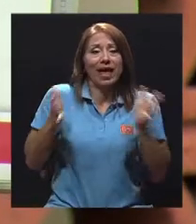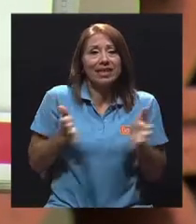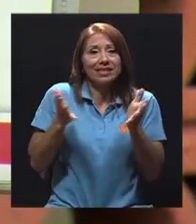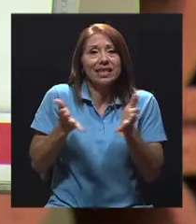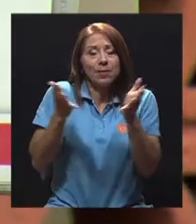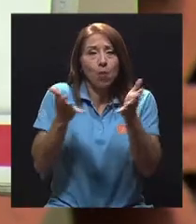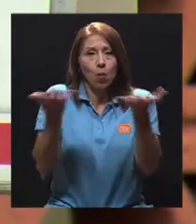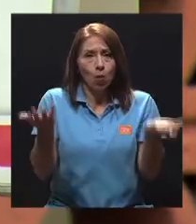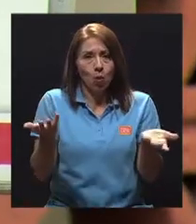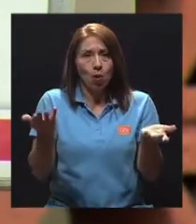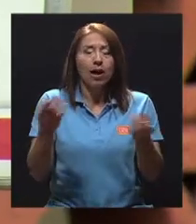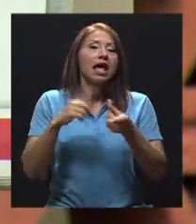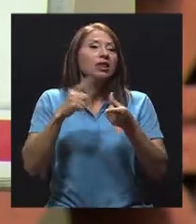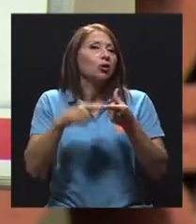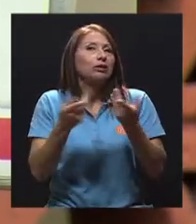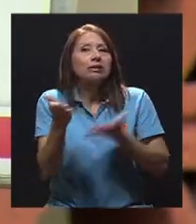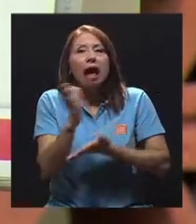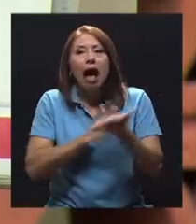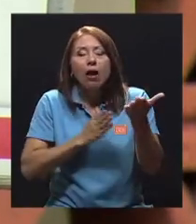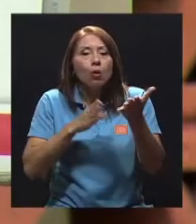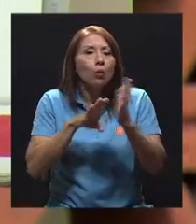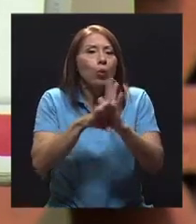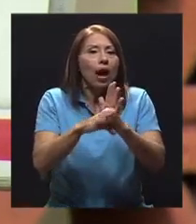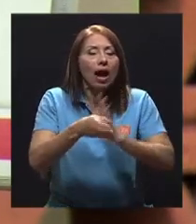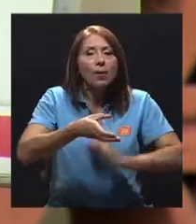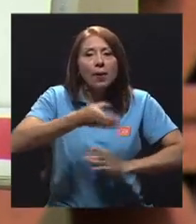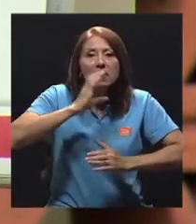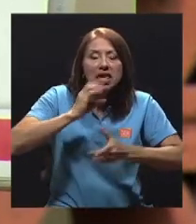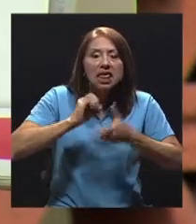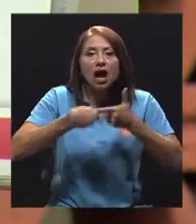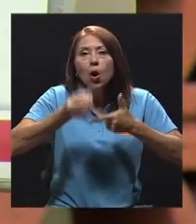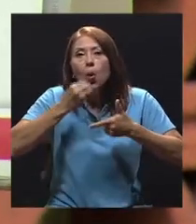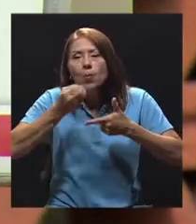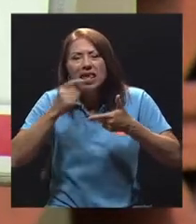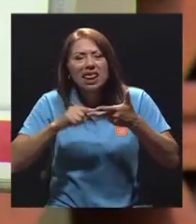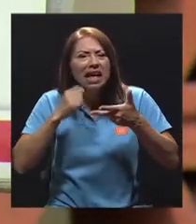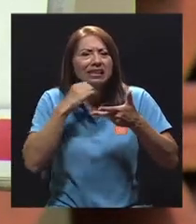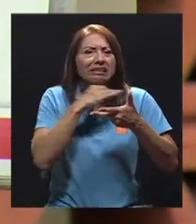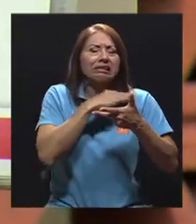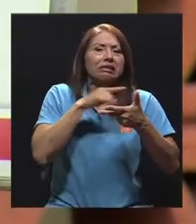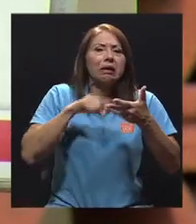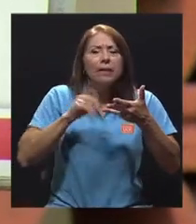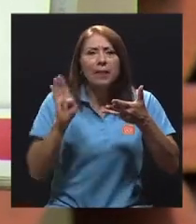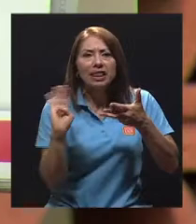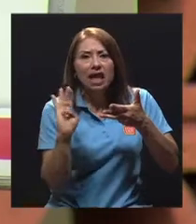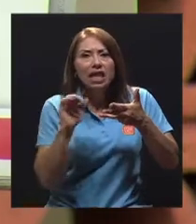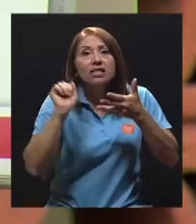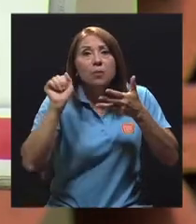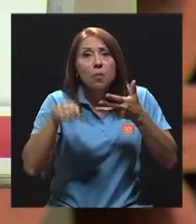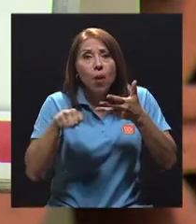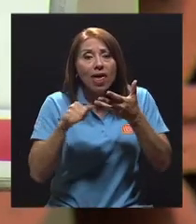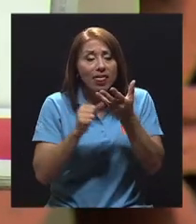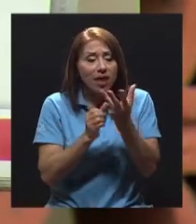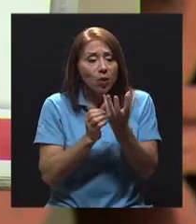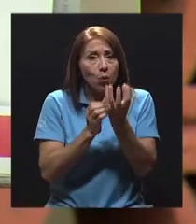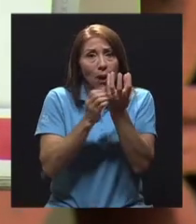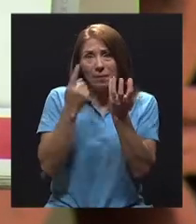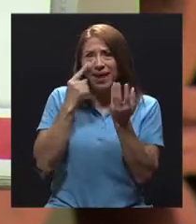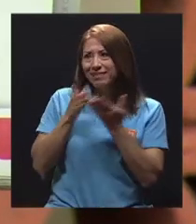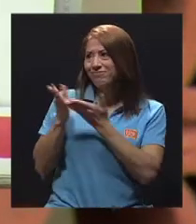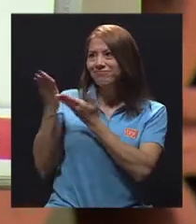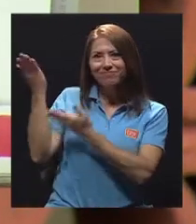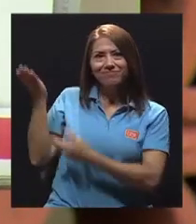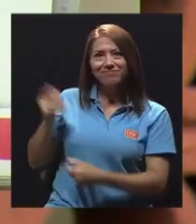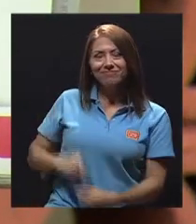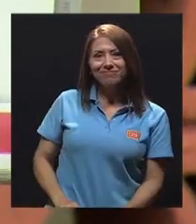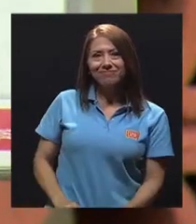externos de la boca. Entonces, bebidas, comida, sarro, suciedad y bacterias pueden penetrar en estos tubulitos,